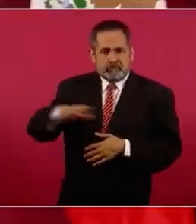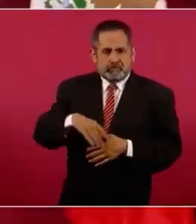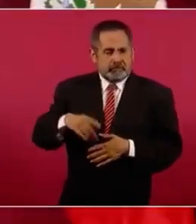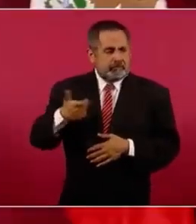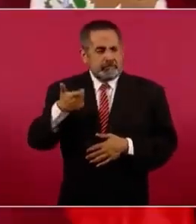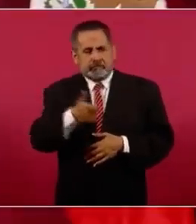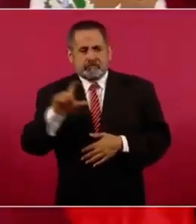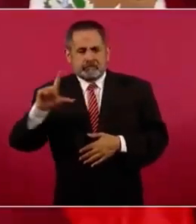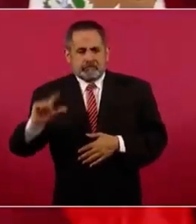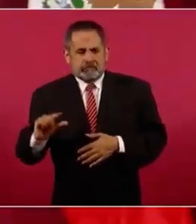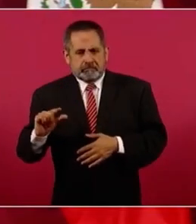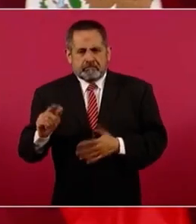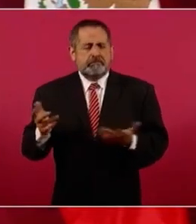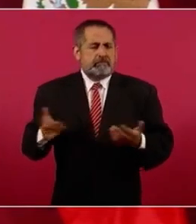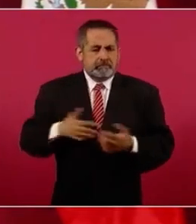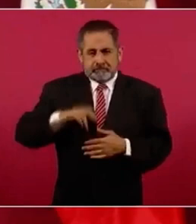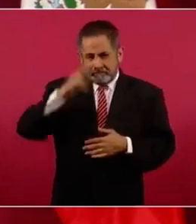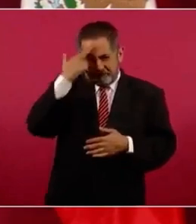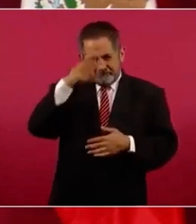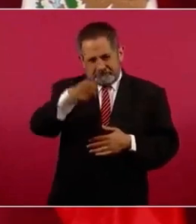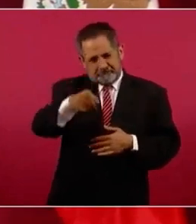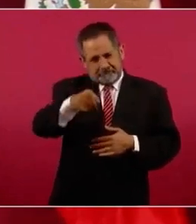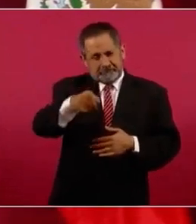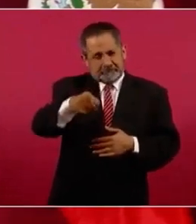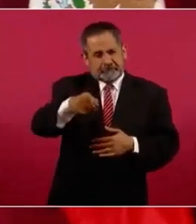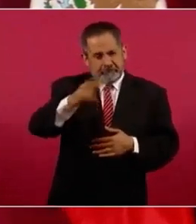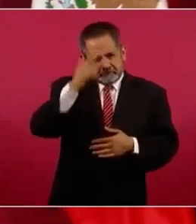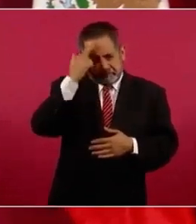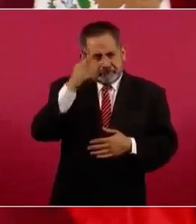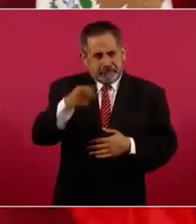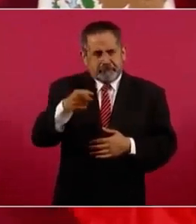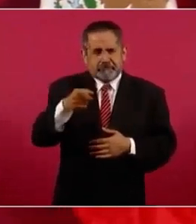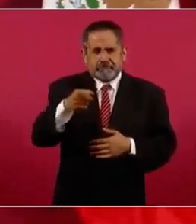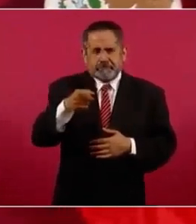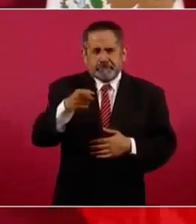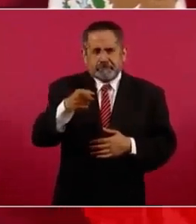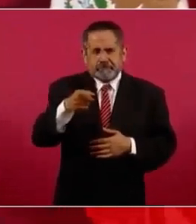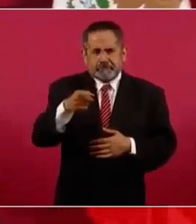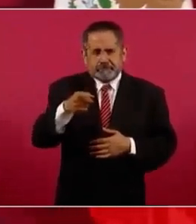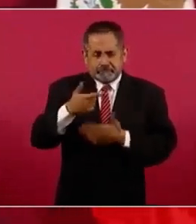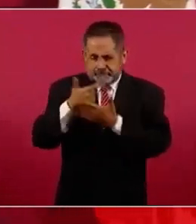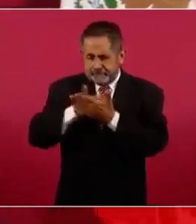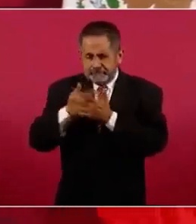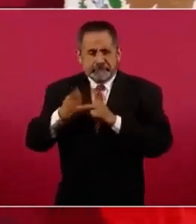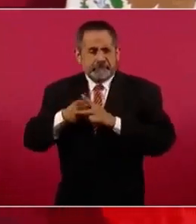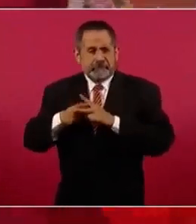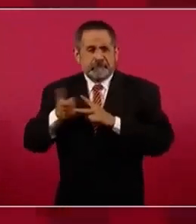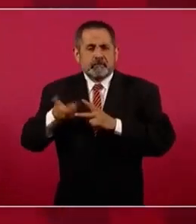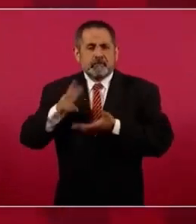menos. Acuérdense ustedes de que en las tarifas,